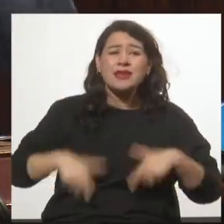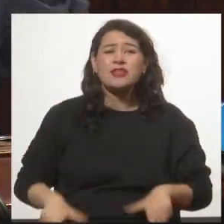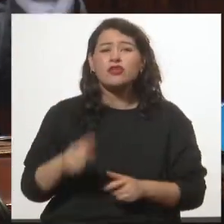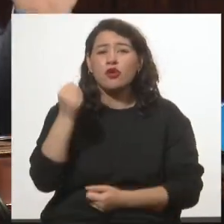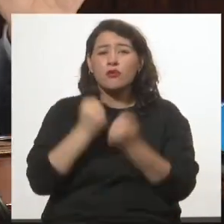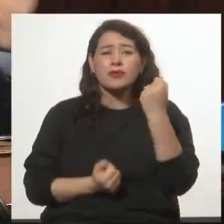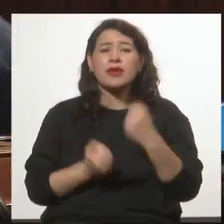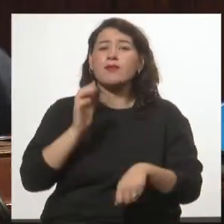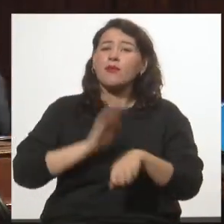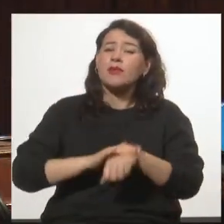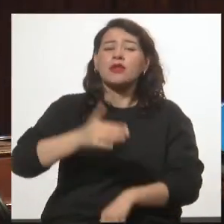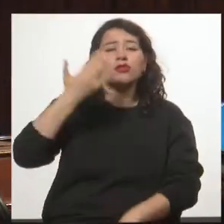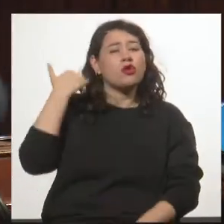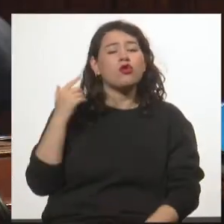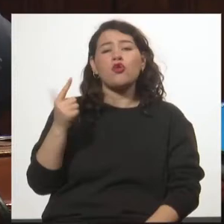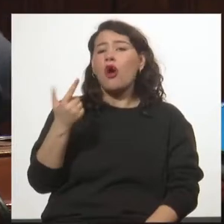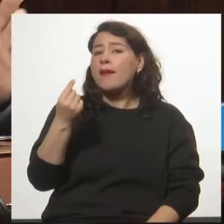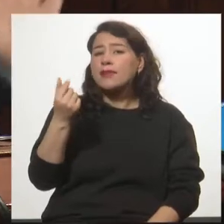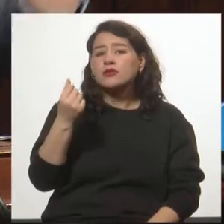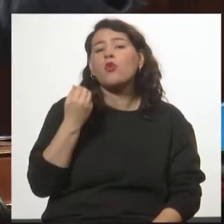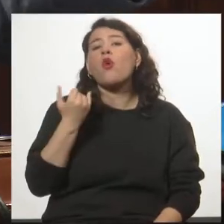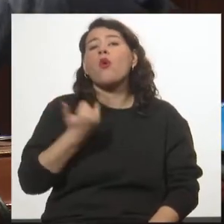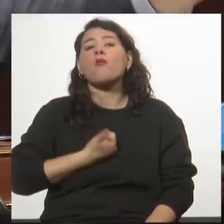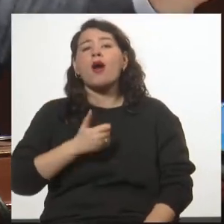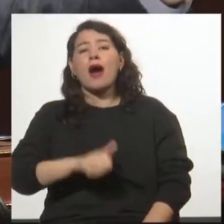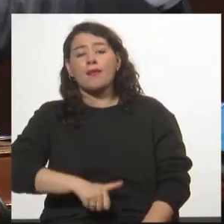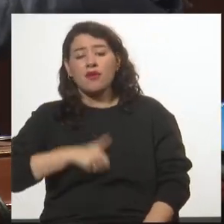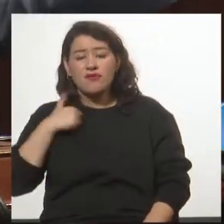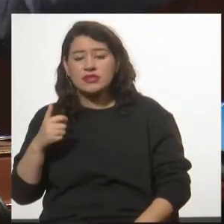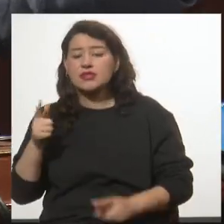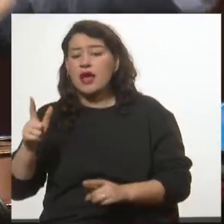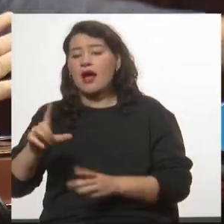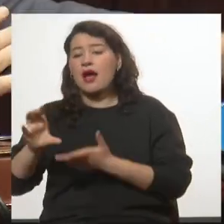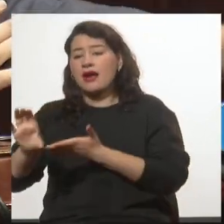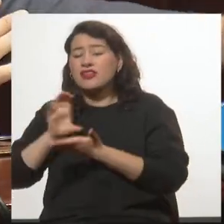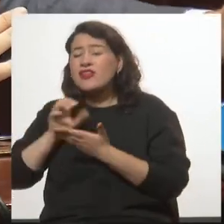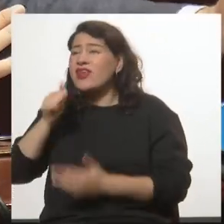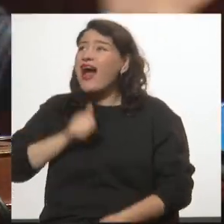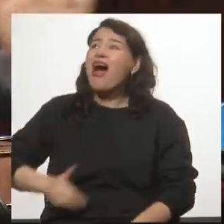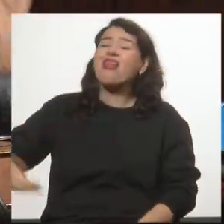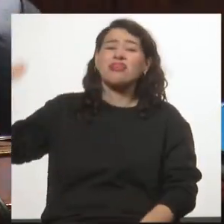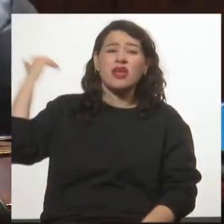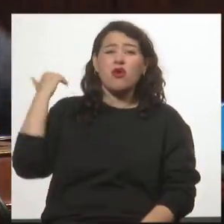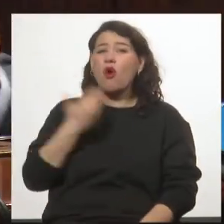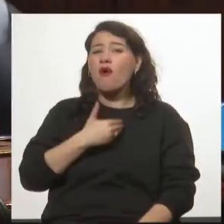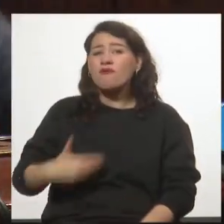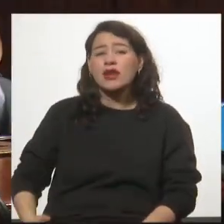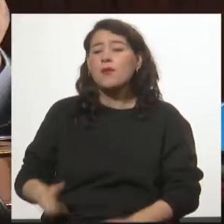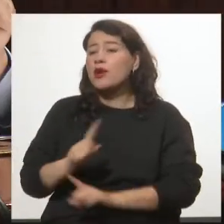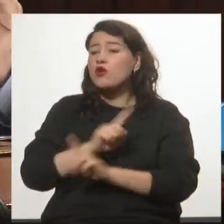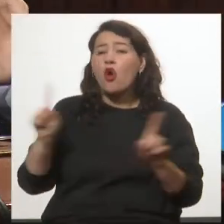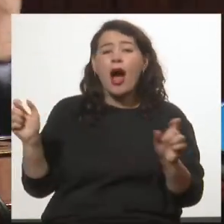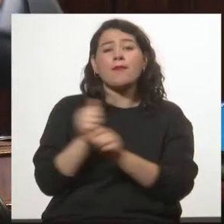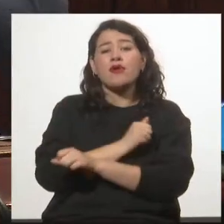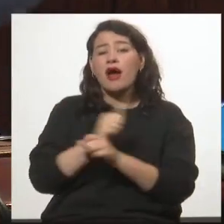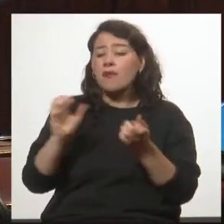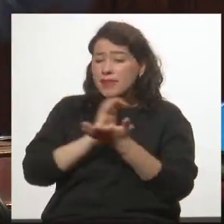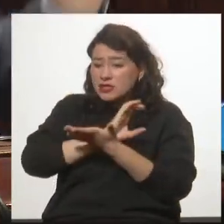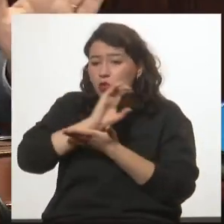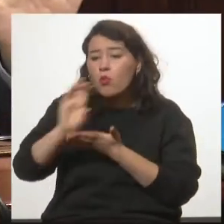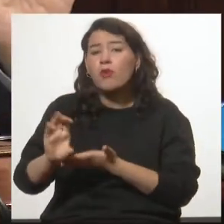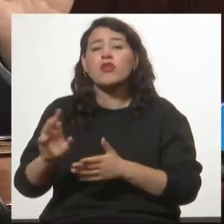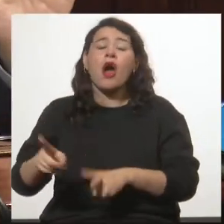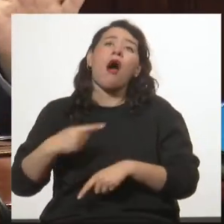no tenía presupuesto usaba el presupuesto del ejercicio anterior porque no se le había aprobado presupuesto y de